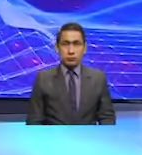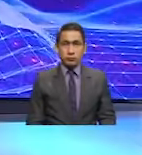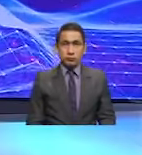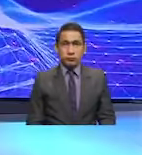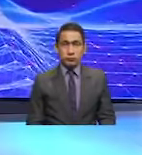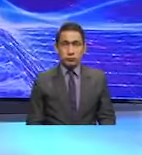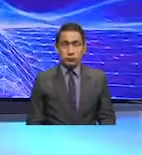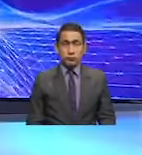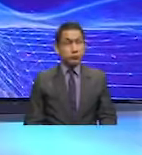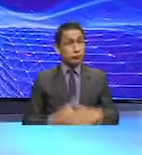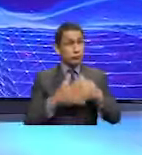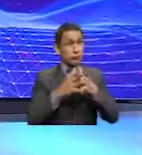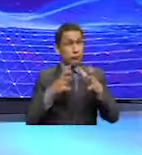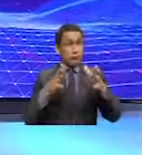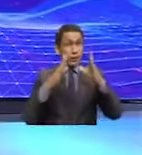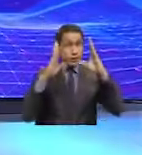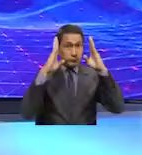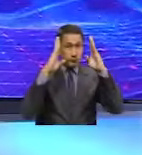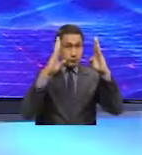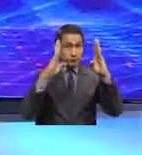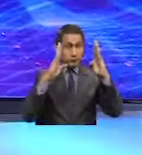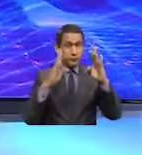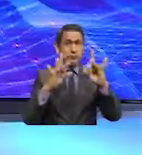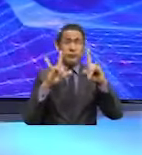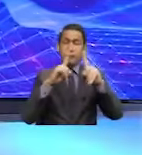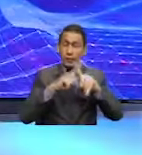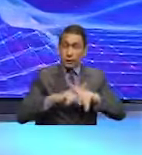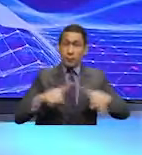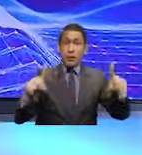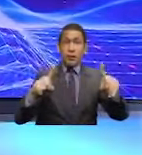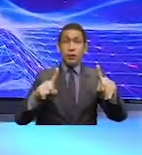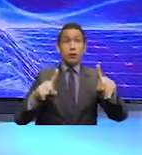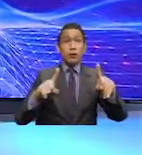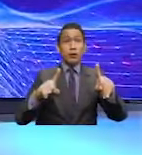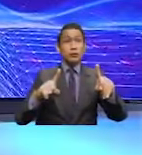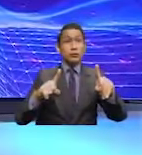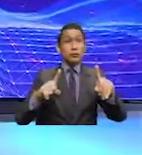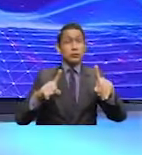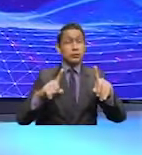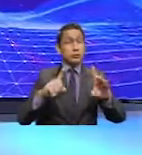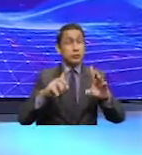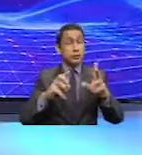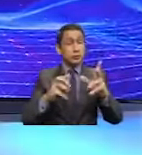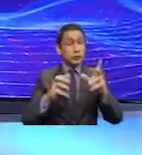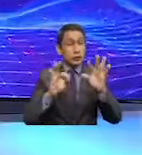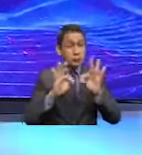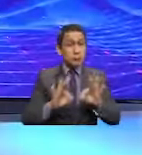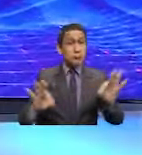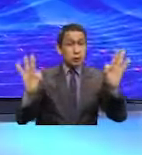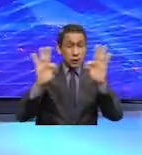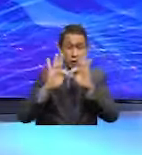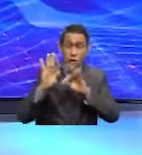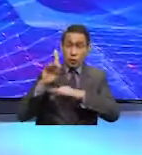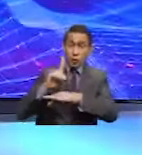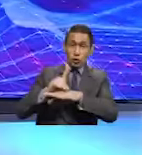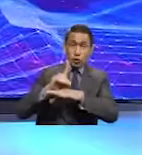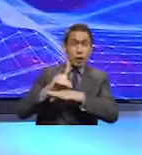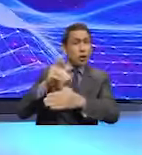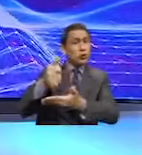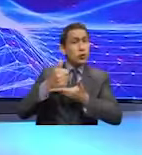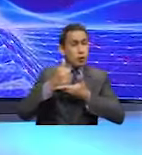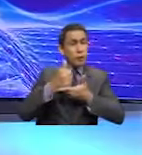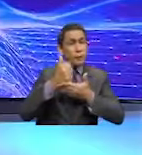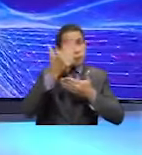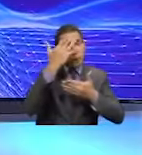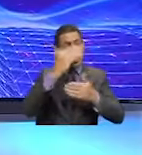Atención, amigos y amigas, tratamientos caseros pueden resultar perjudiciales, sobre todo si no son guiados por especialistas. Le contamos los